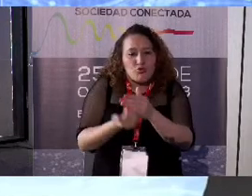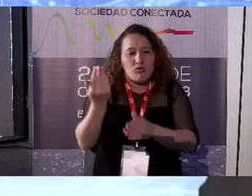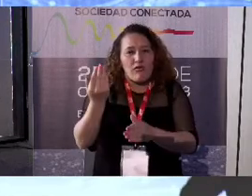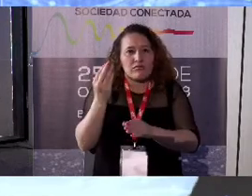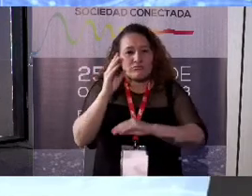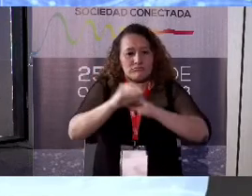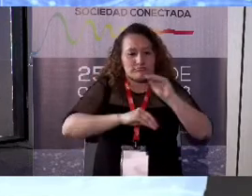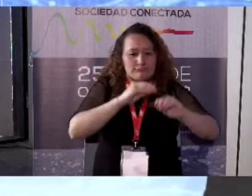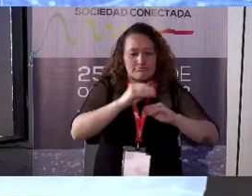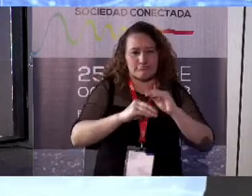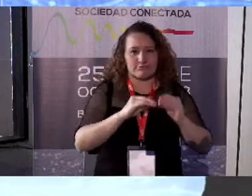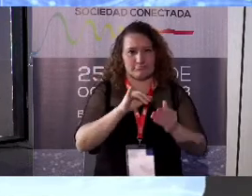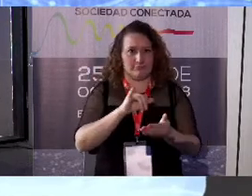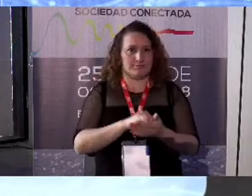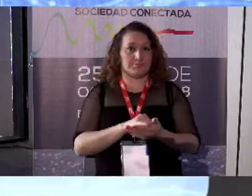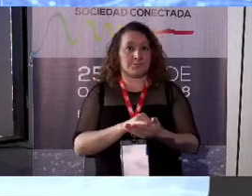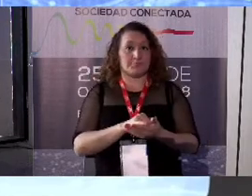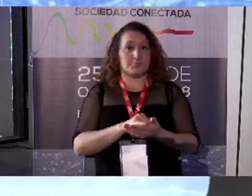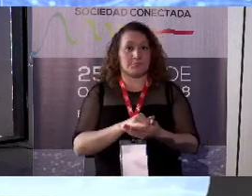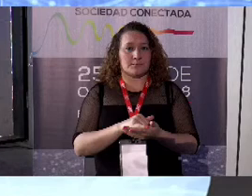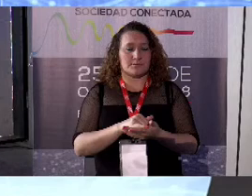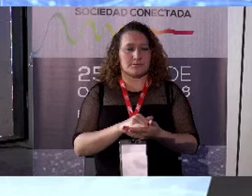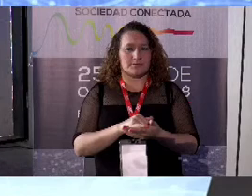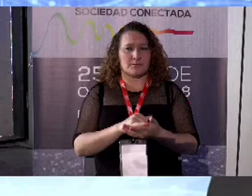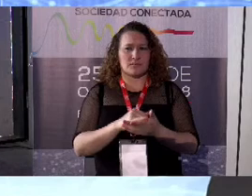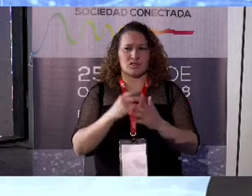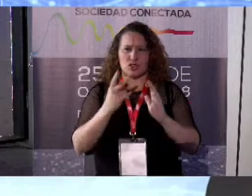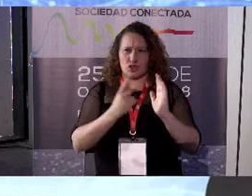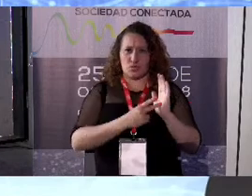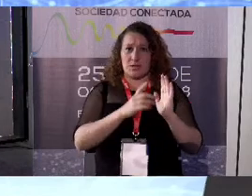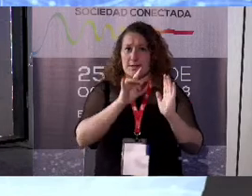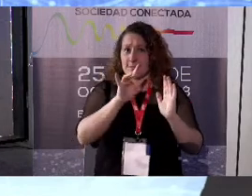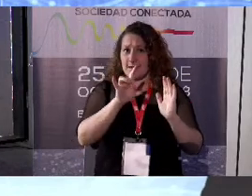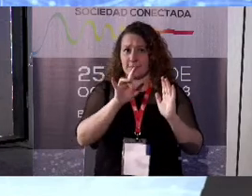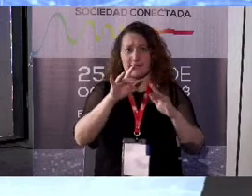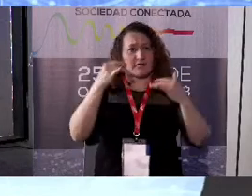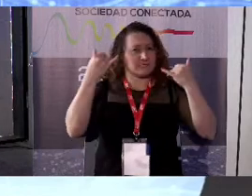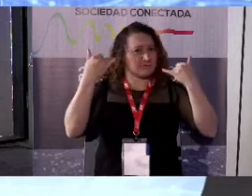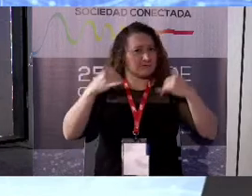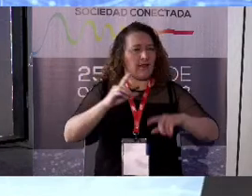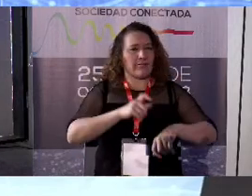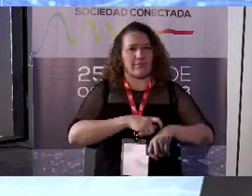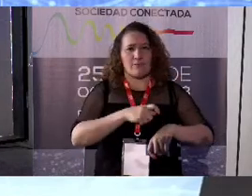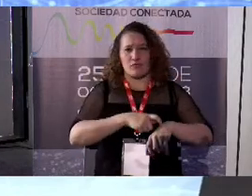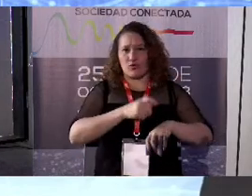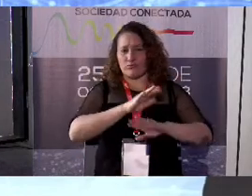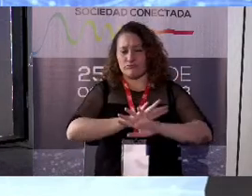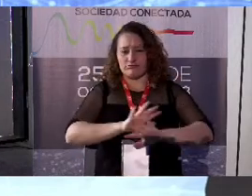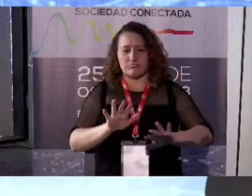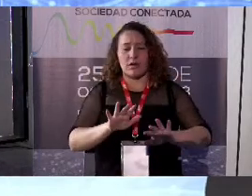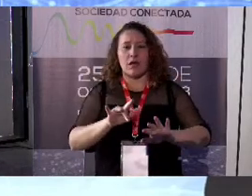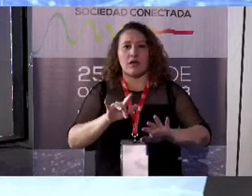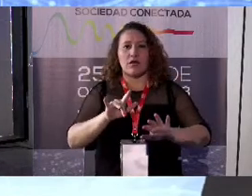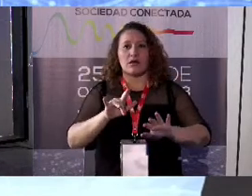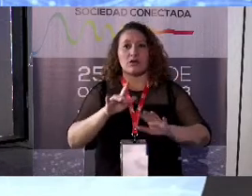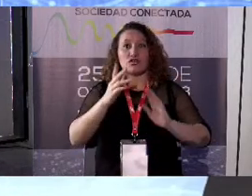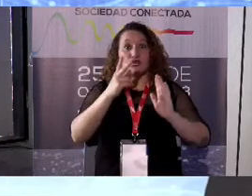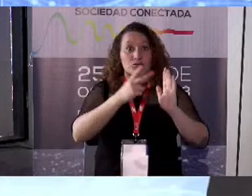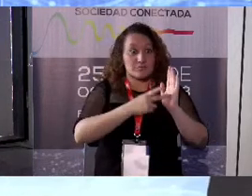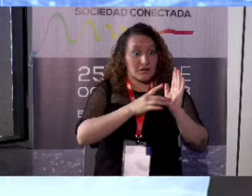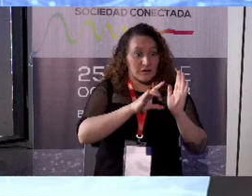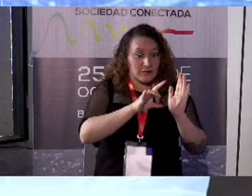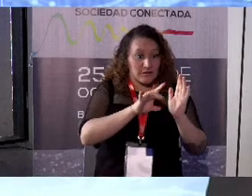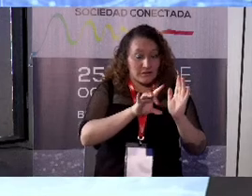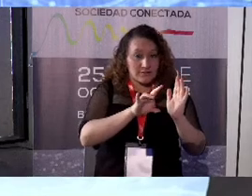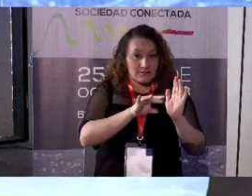el 2015 luego de 2 años o más de consultas y acuerdos los 193